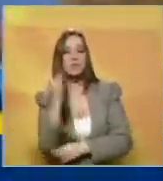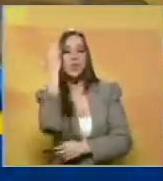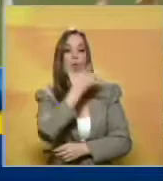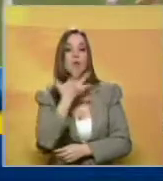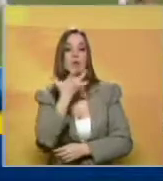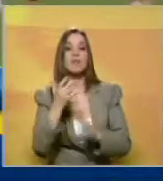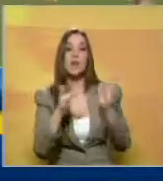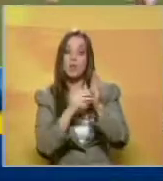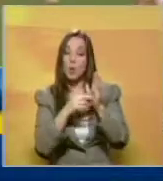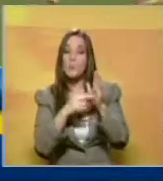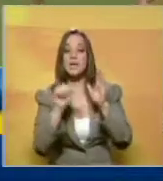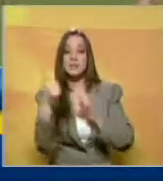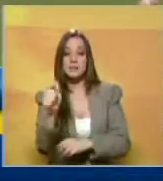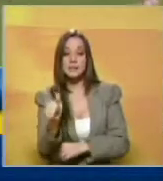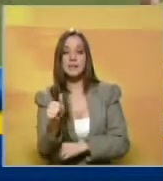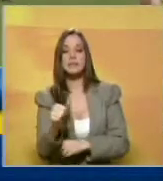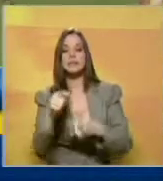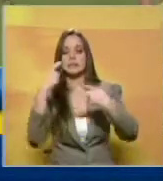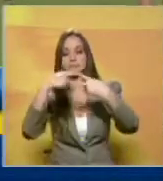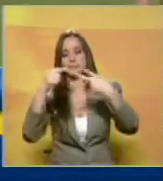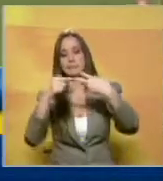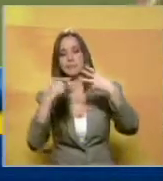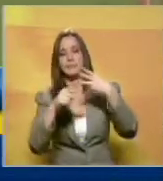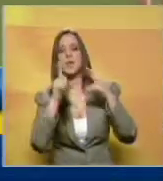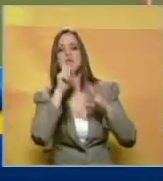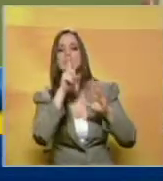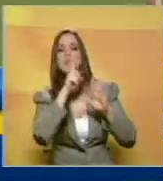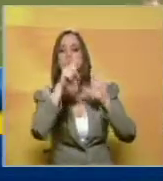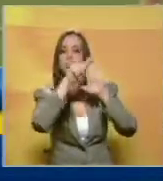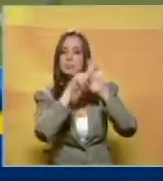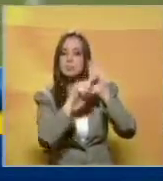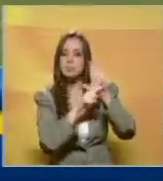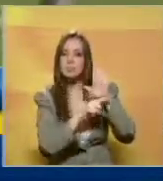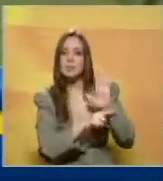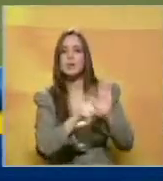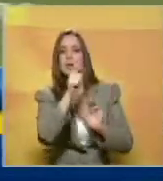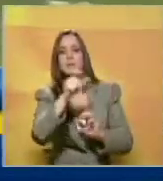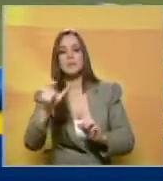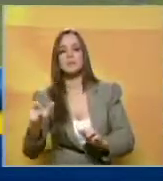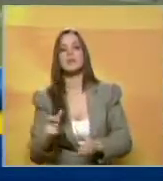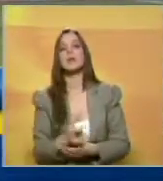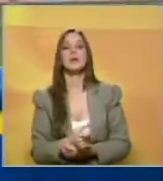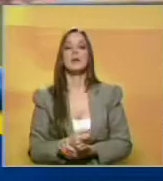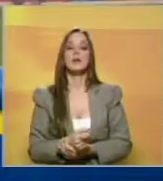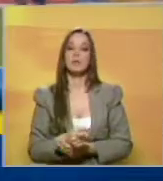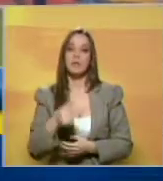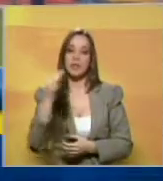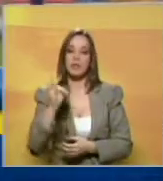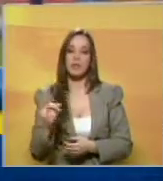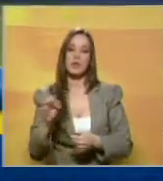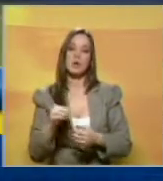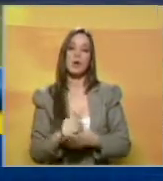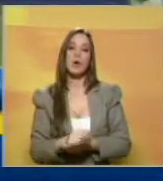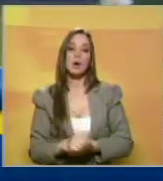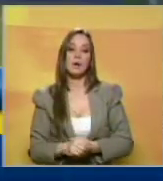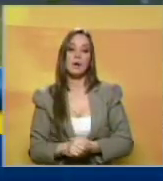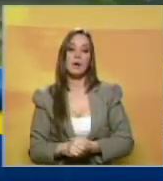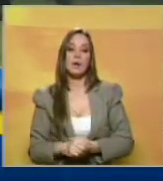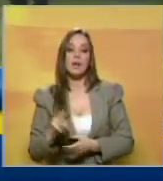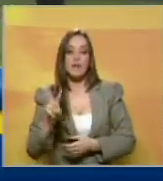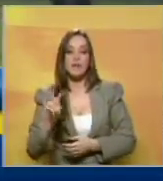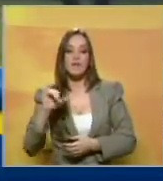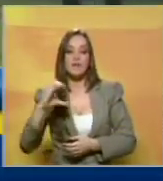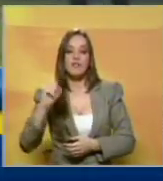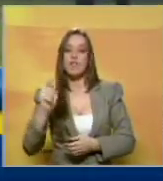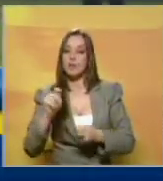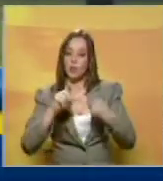Las novedades son David De Gea, David Carvajal, Daniel Carvajal, Alberto Moreno, Ander Iturraspe y Fernando Llorente. Los ausentes, Víctor